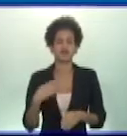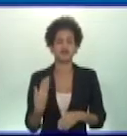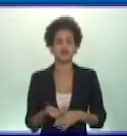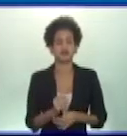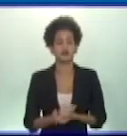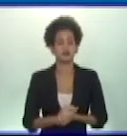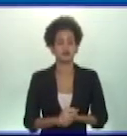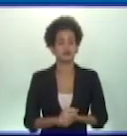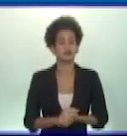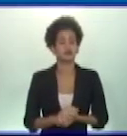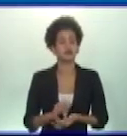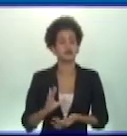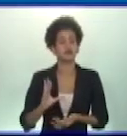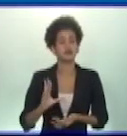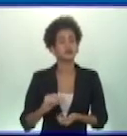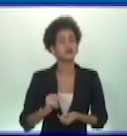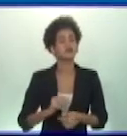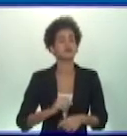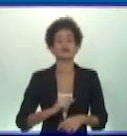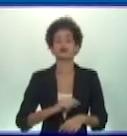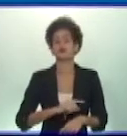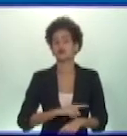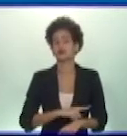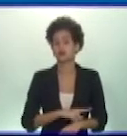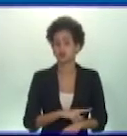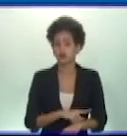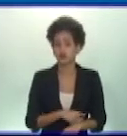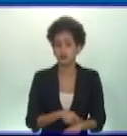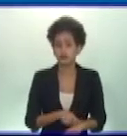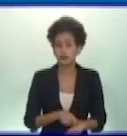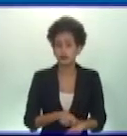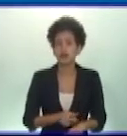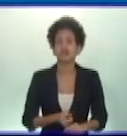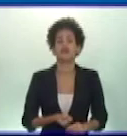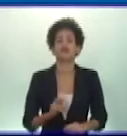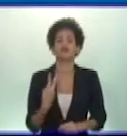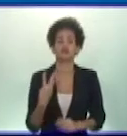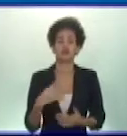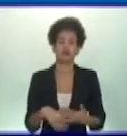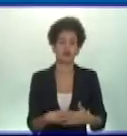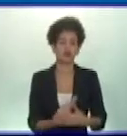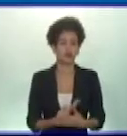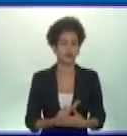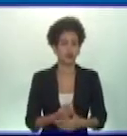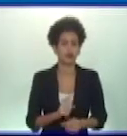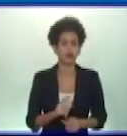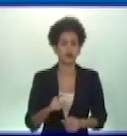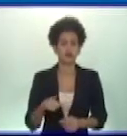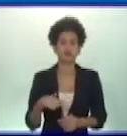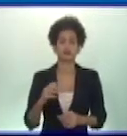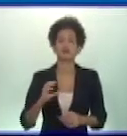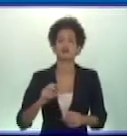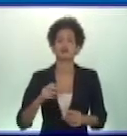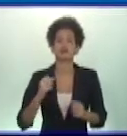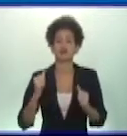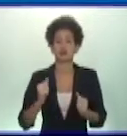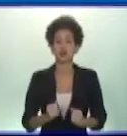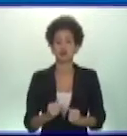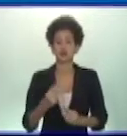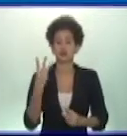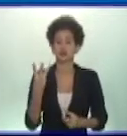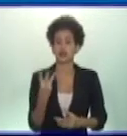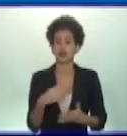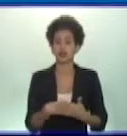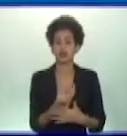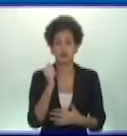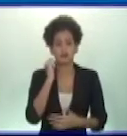que demoró 3 días más, ¿verdad? No es que regresó antes, sino que estuvo 3 días más en la playa.